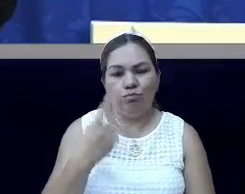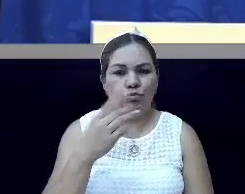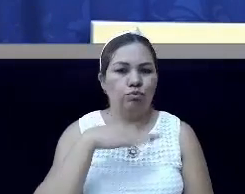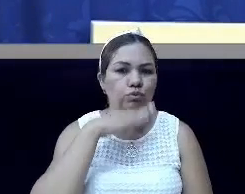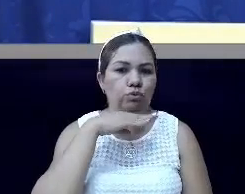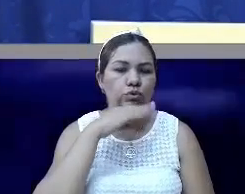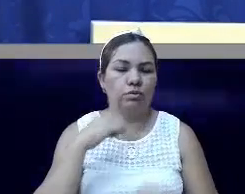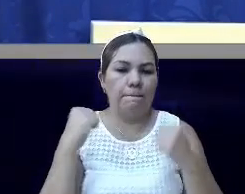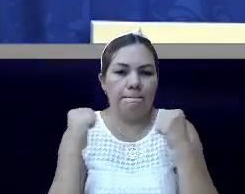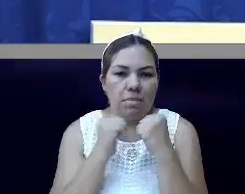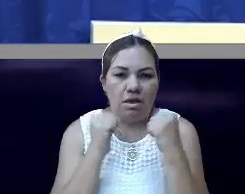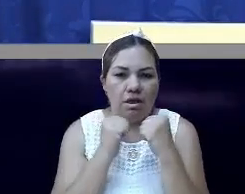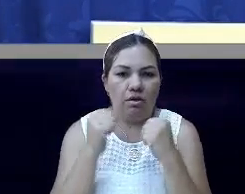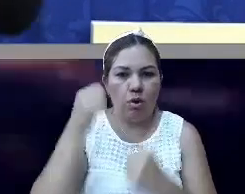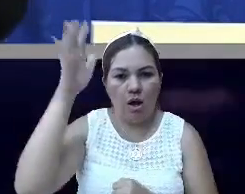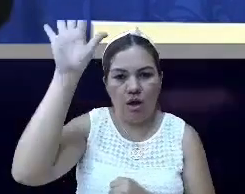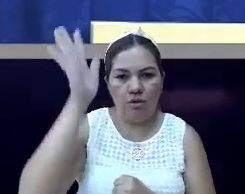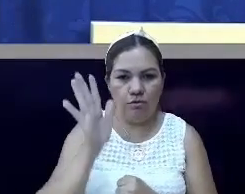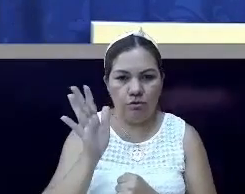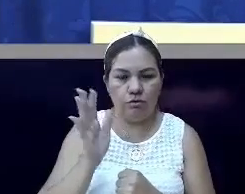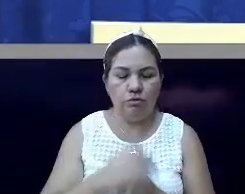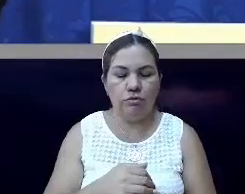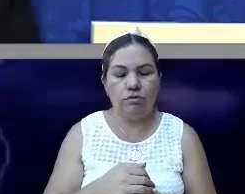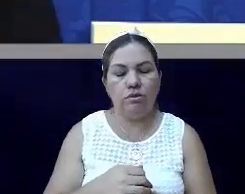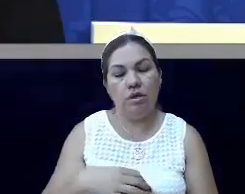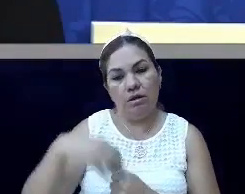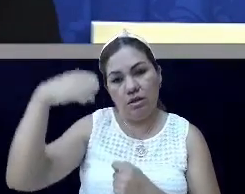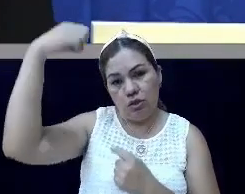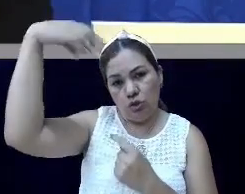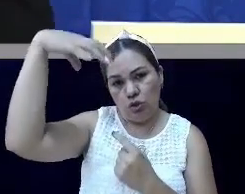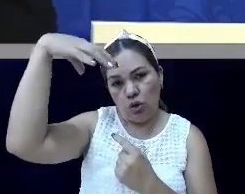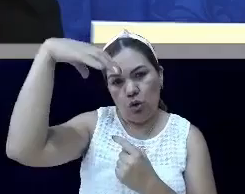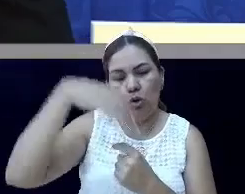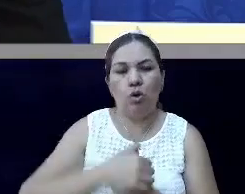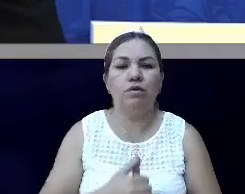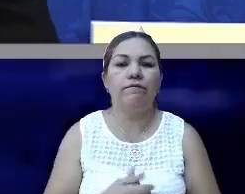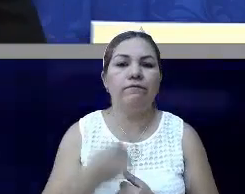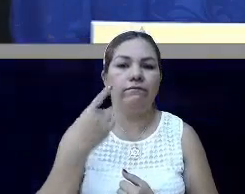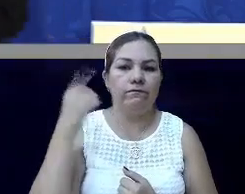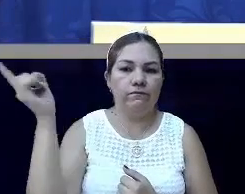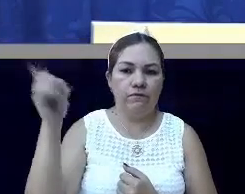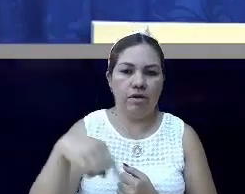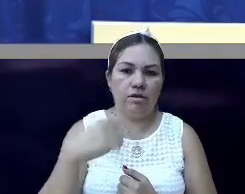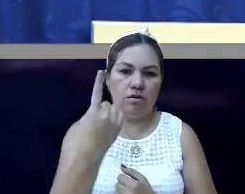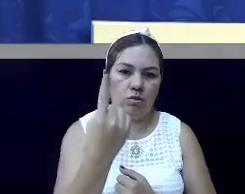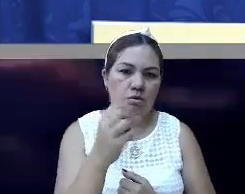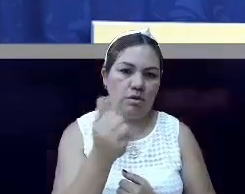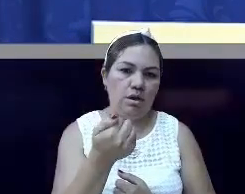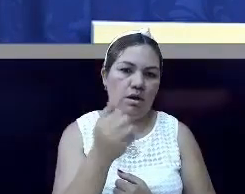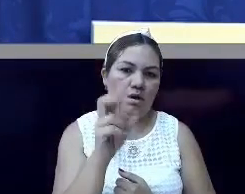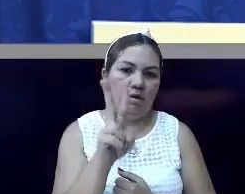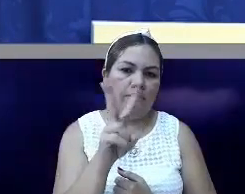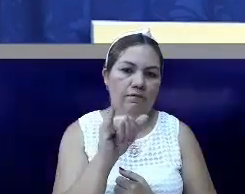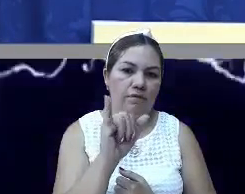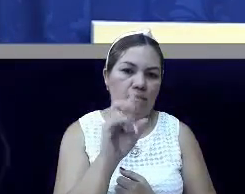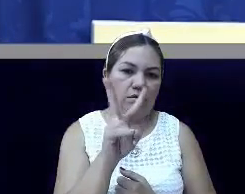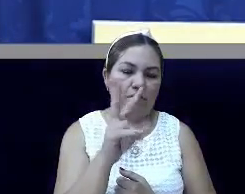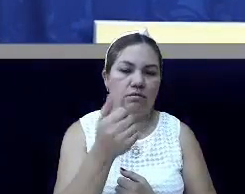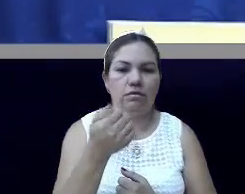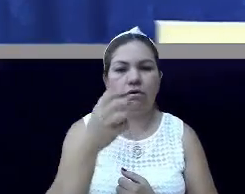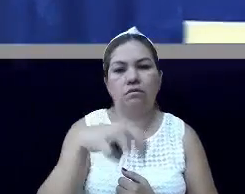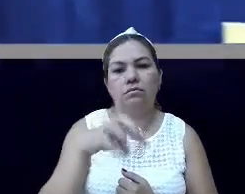Dios desde el nacimiento del sol. Diga conmigo, viene un avivamiento. Pero también el